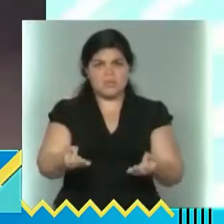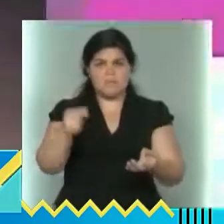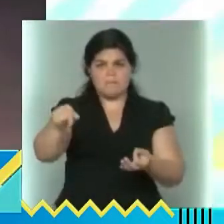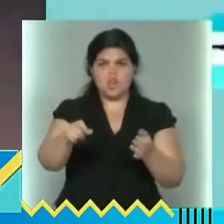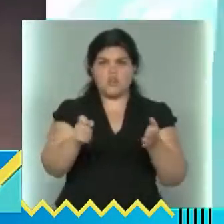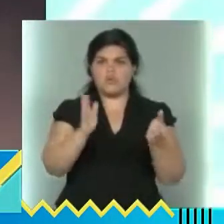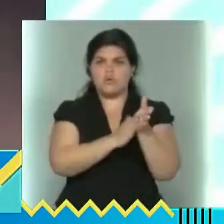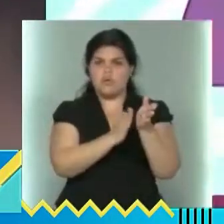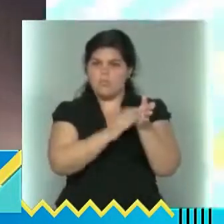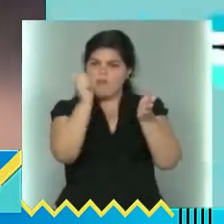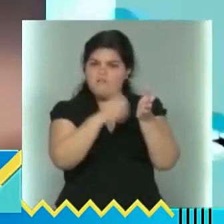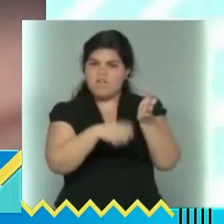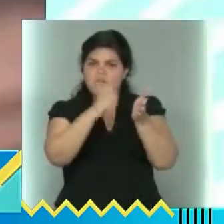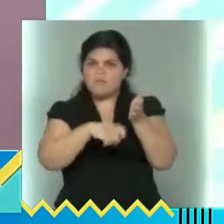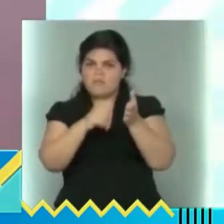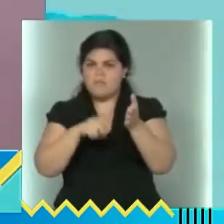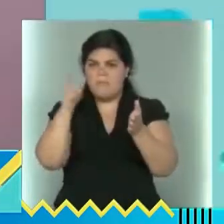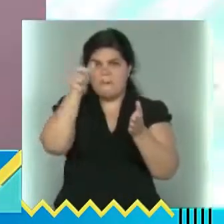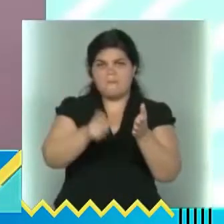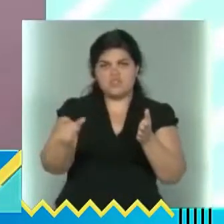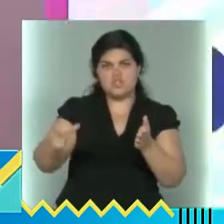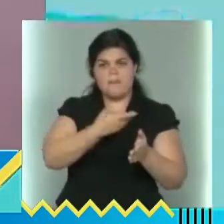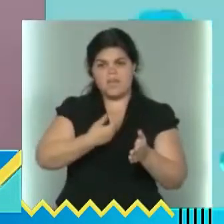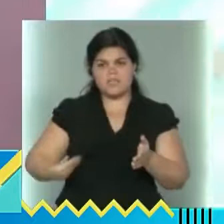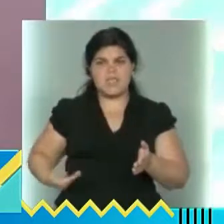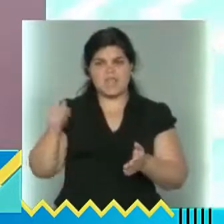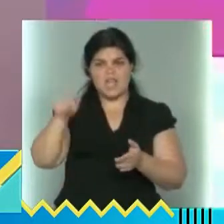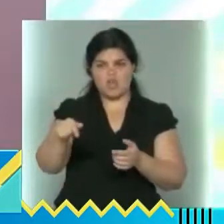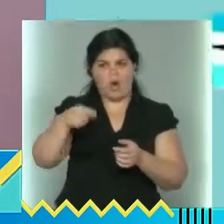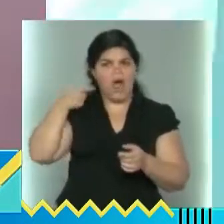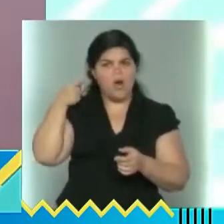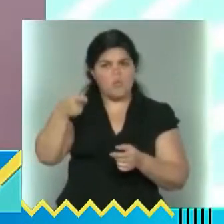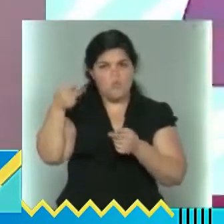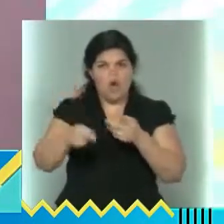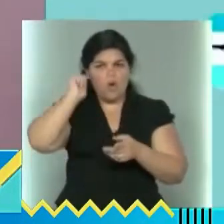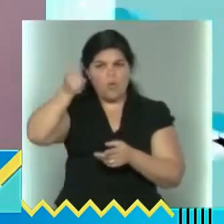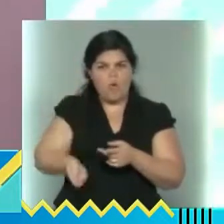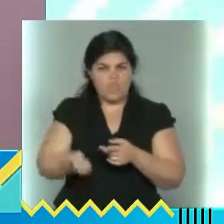están firmando presidentes que tienen causas judiciales, que tiene muchas causas judiciales.